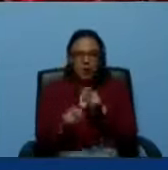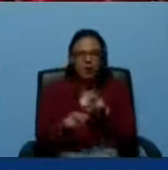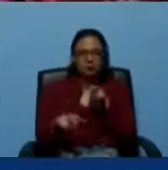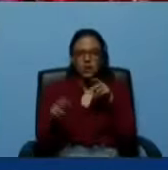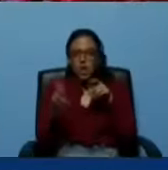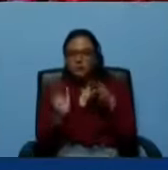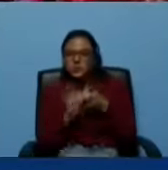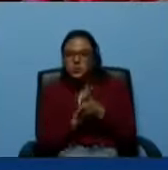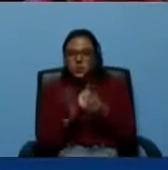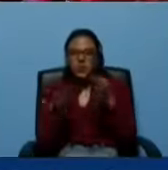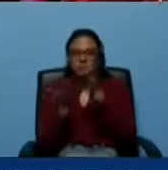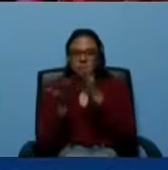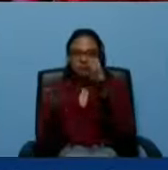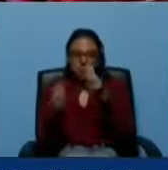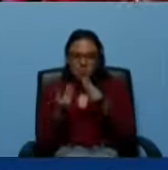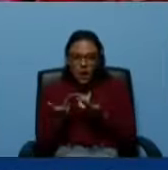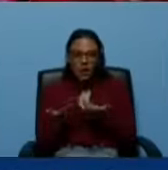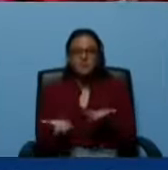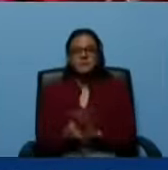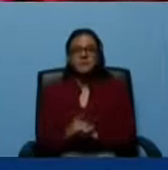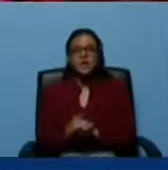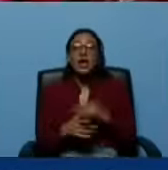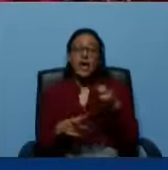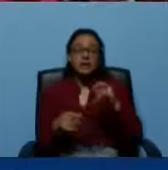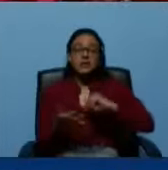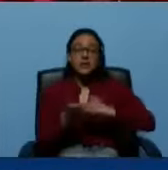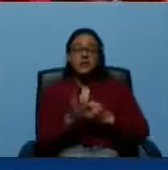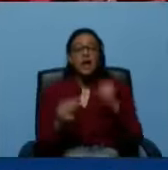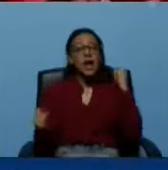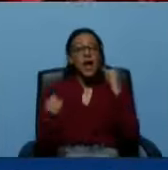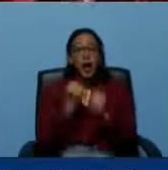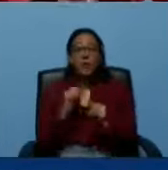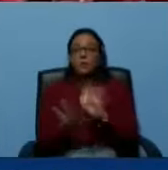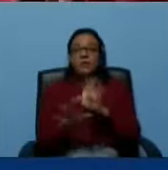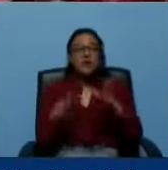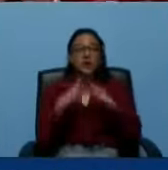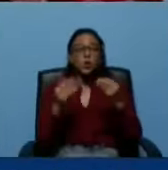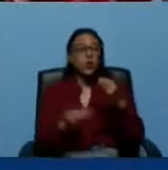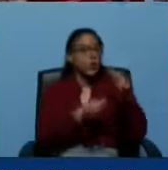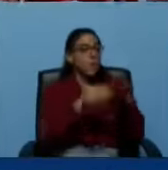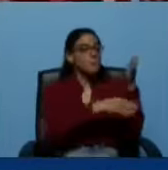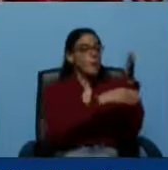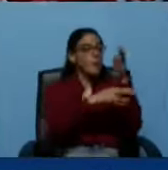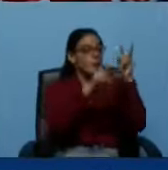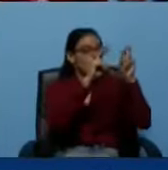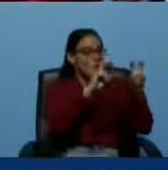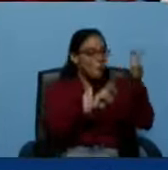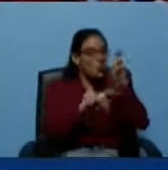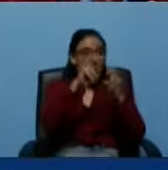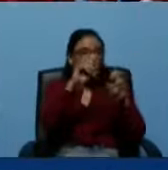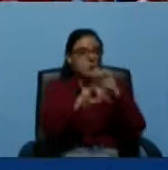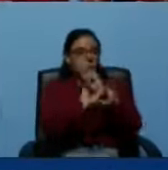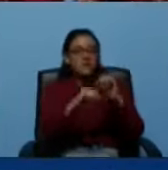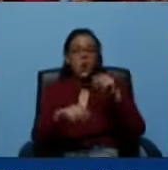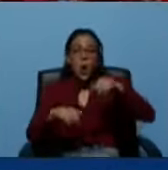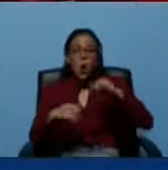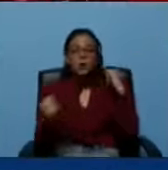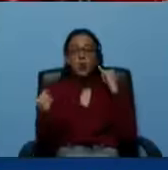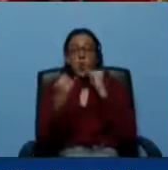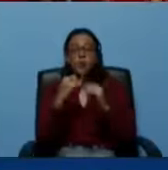que, como lo he mencionado, es la última que se va a realizar el día de hoy. Ya cada una de